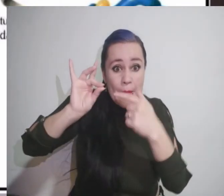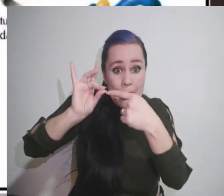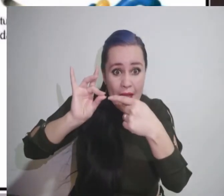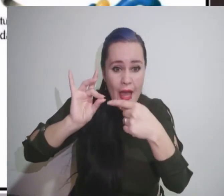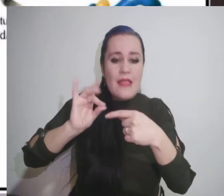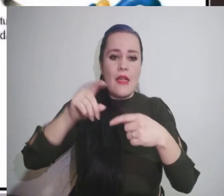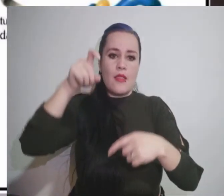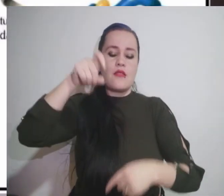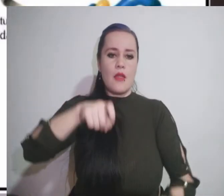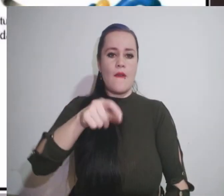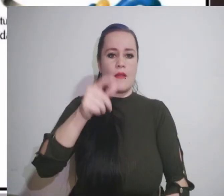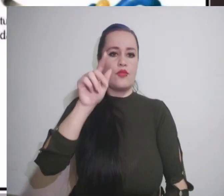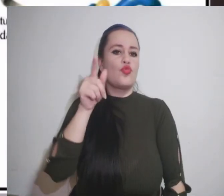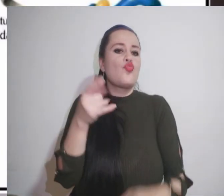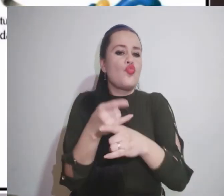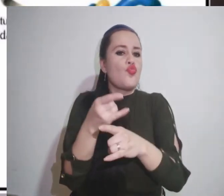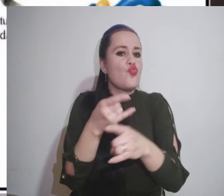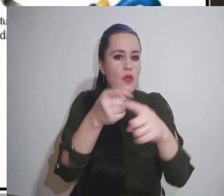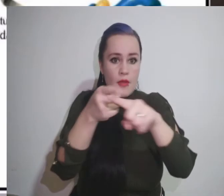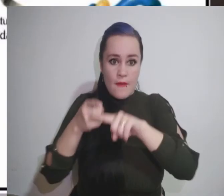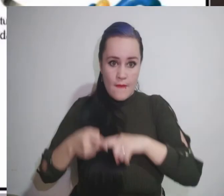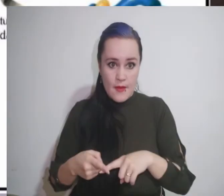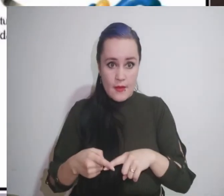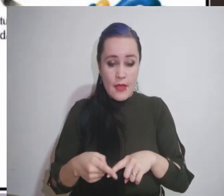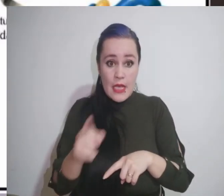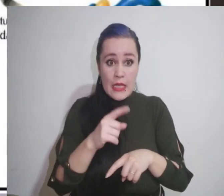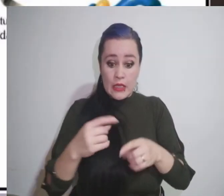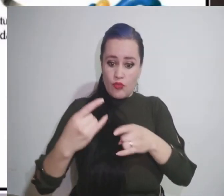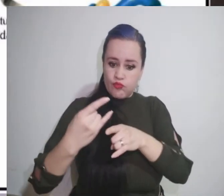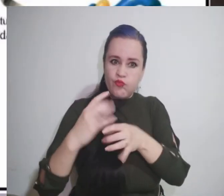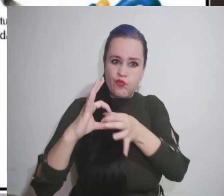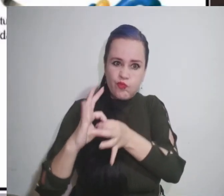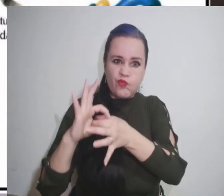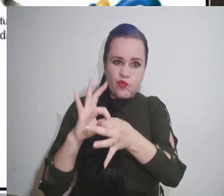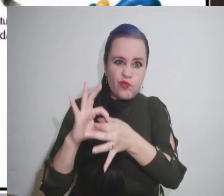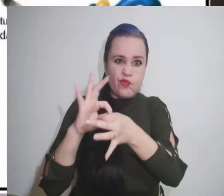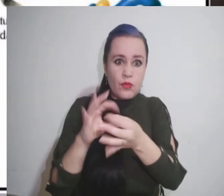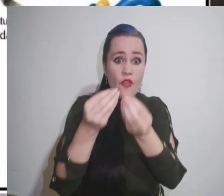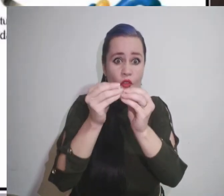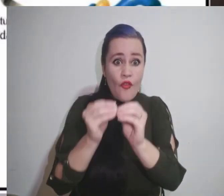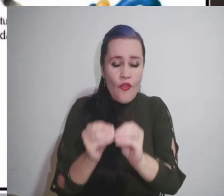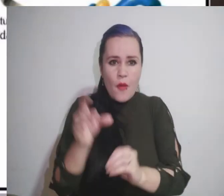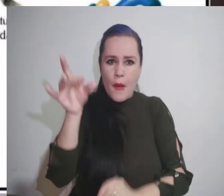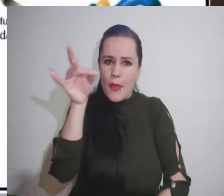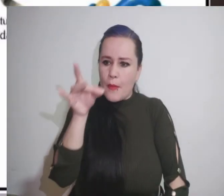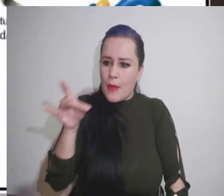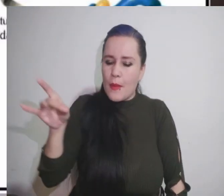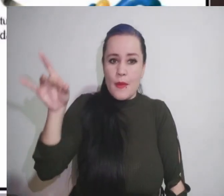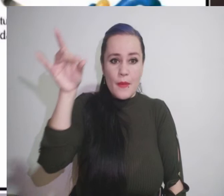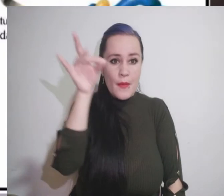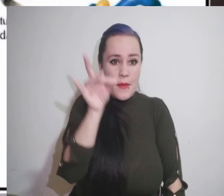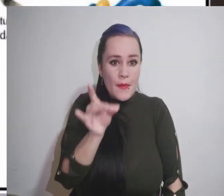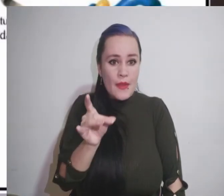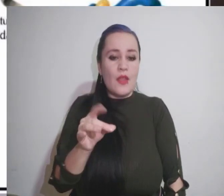puentes de hidrógeno. Y las proteínas terciarias y cuaternarias, las fuerzas intracatenarias que las mantienen